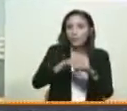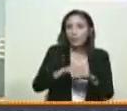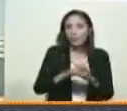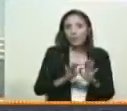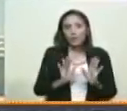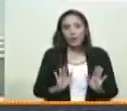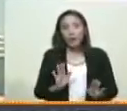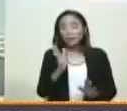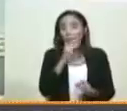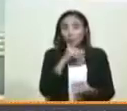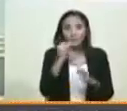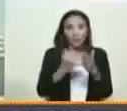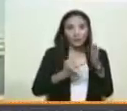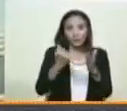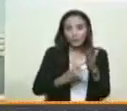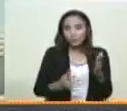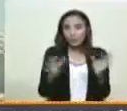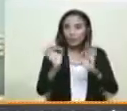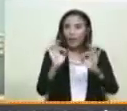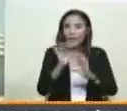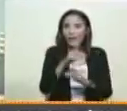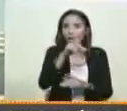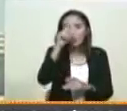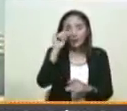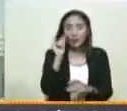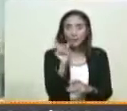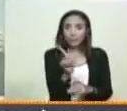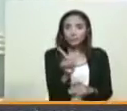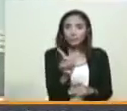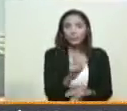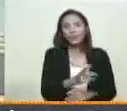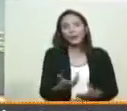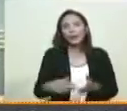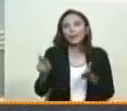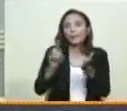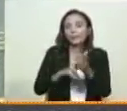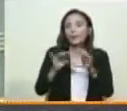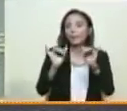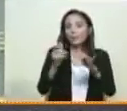que no tenga carné del PSUV para no repetirse,